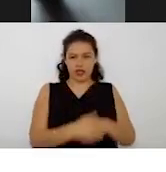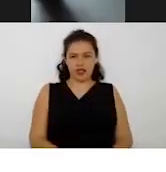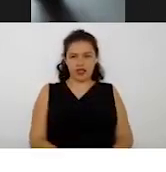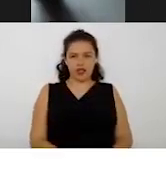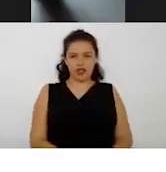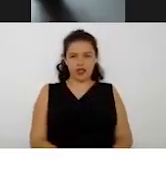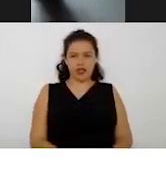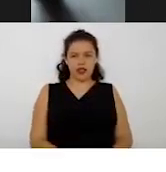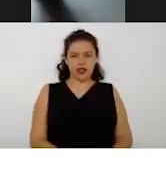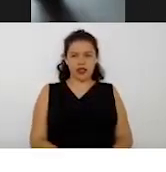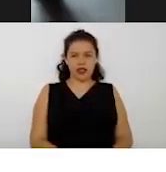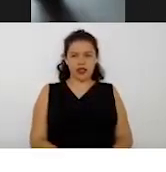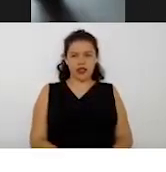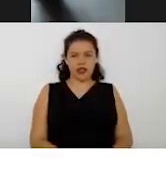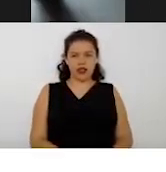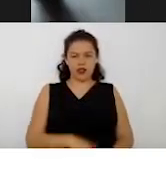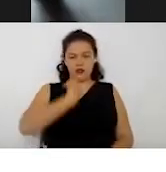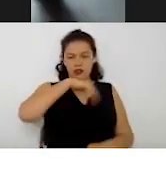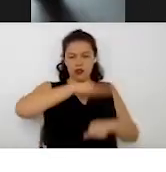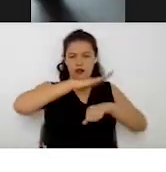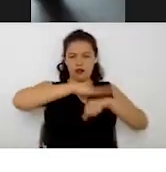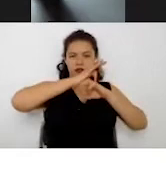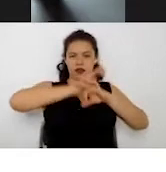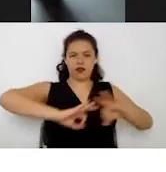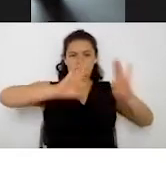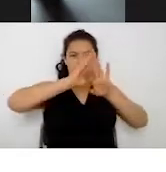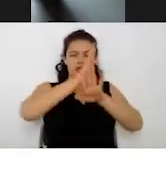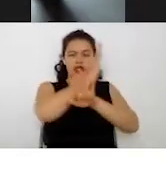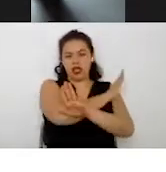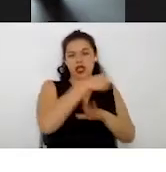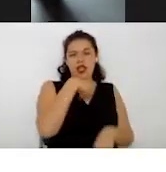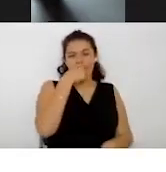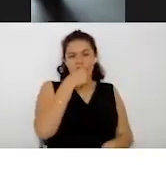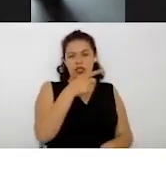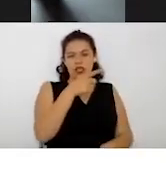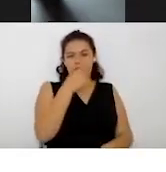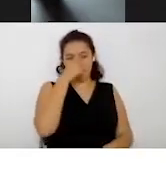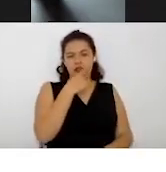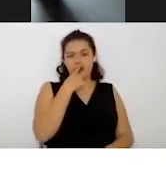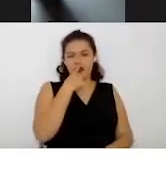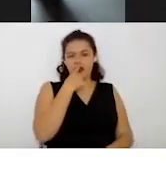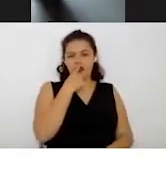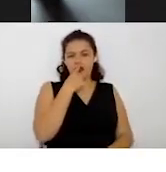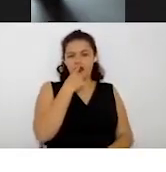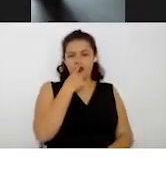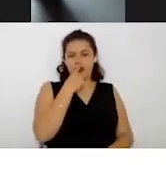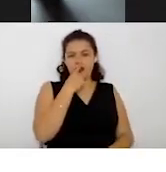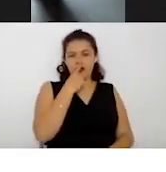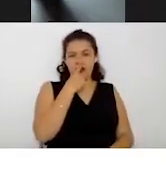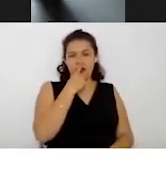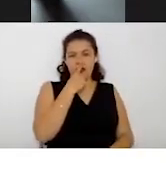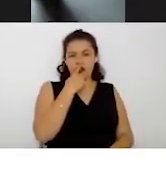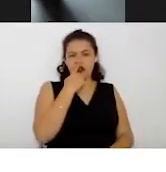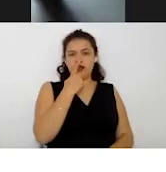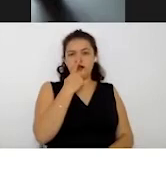¿Por qué damos prioridad? Anteriormente se le daba prioridad a lo que era la respiración, la vía aérea, la respiración y por último la